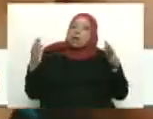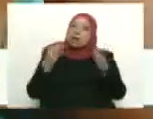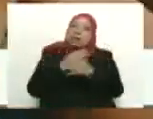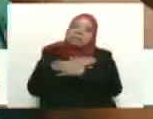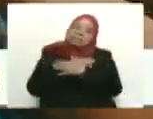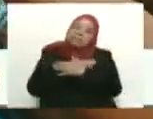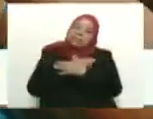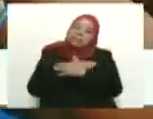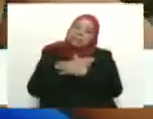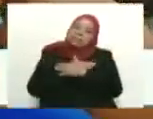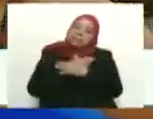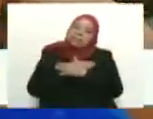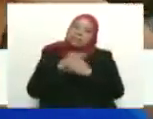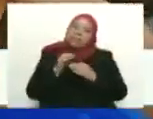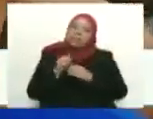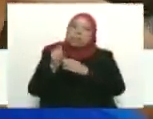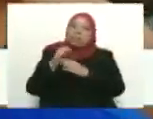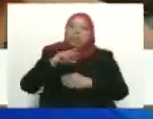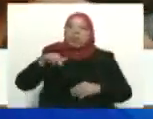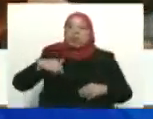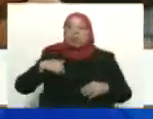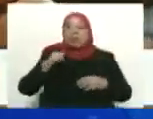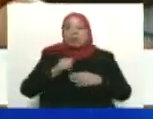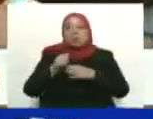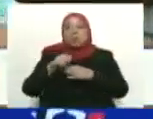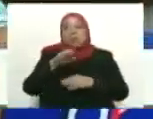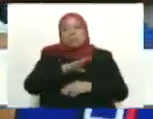ustedes como dirigentes de nuestro partido.